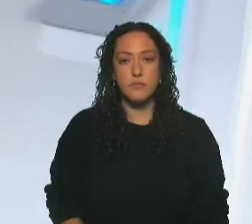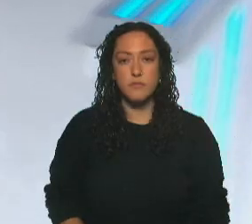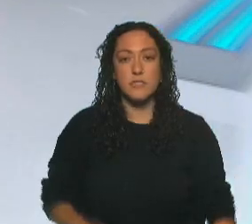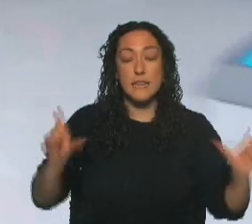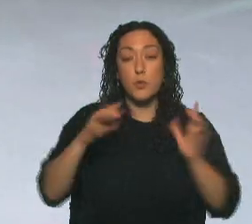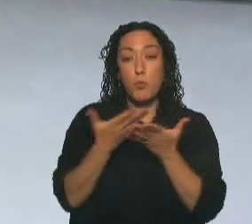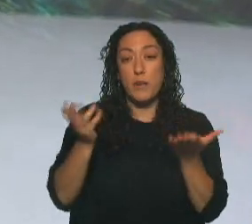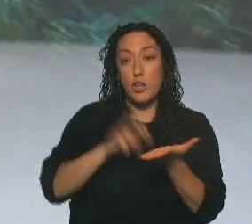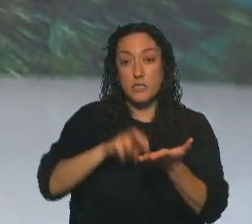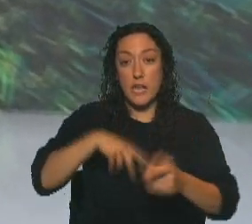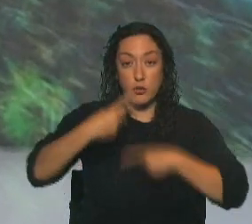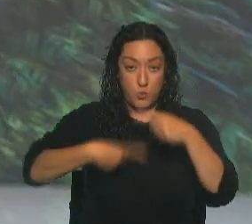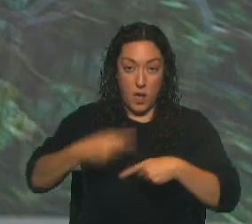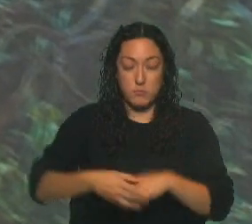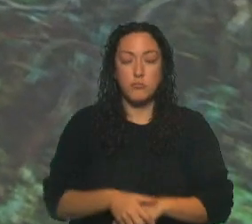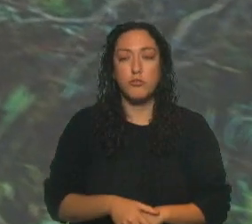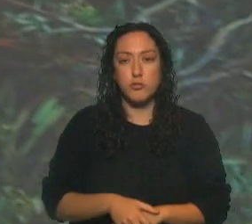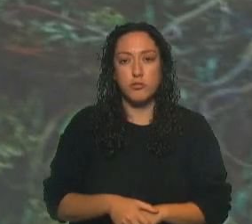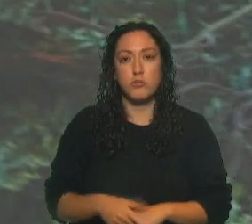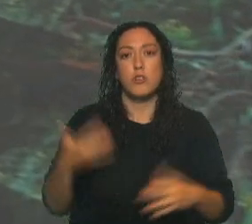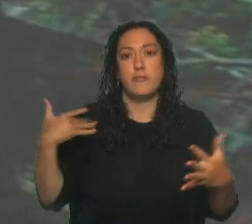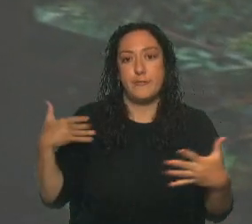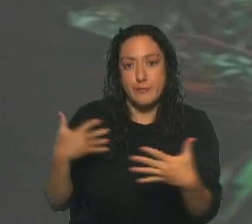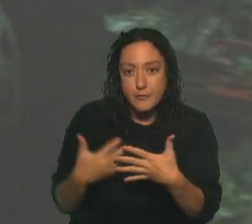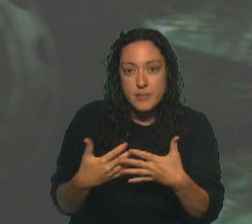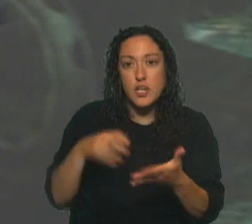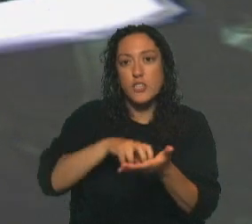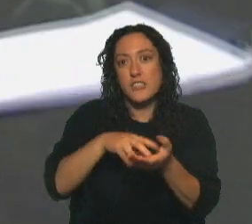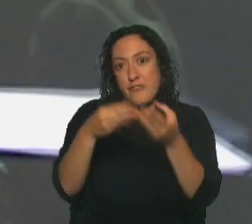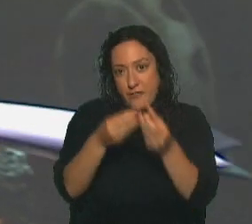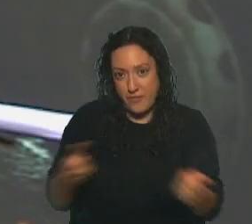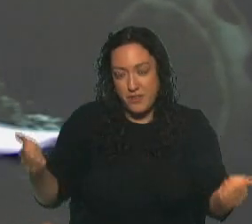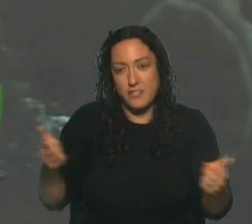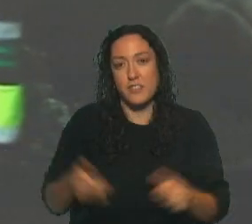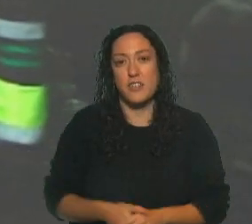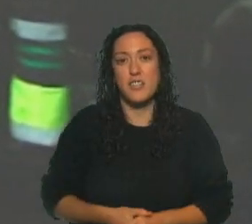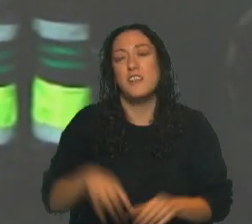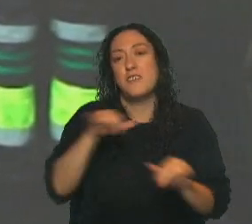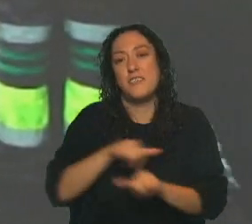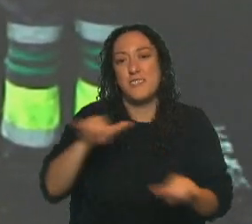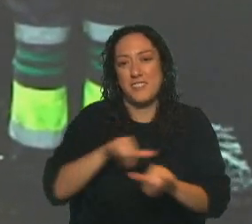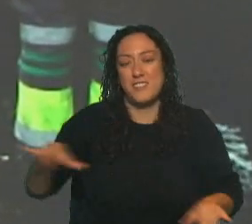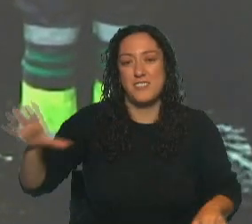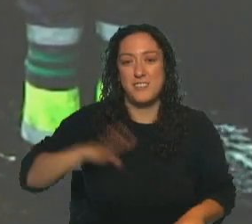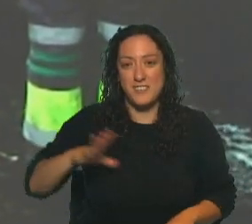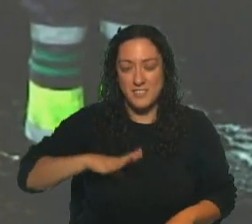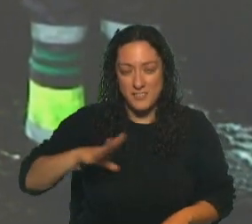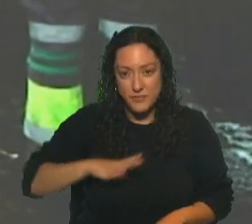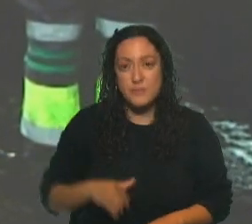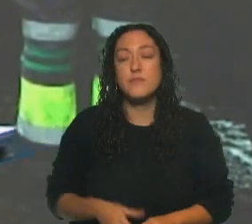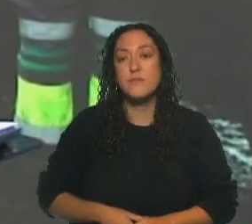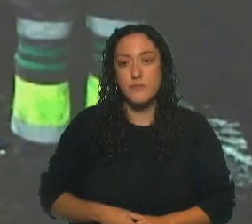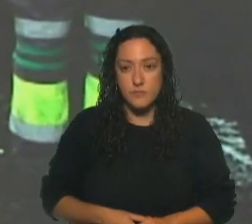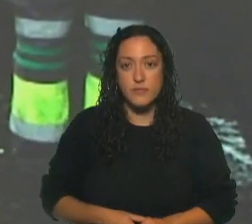Seguimos en Televisión Pública Noticias, cada vez faltan menos para terminar el noti, pero tenemos mucha información todavía. A propósito de información,